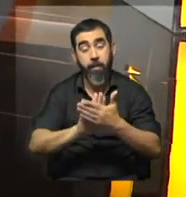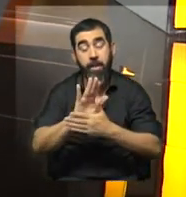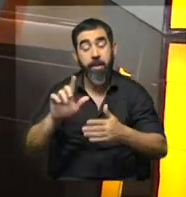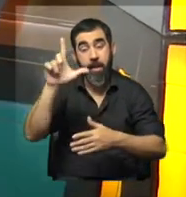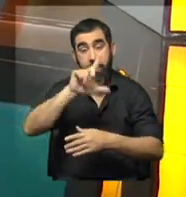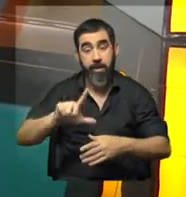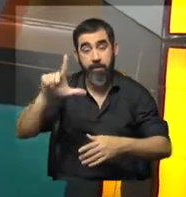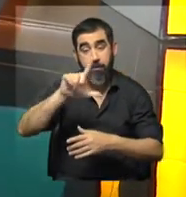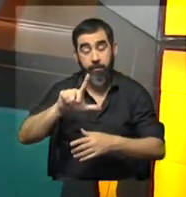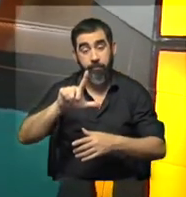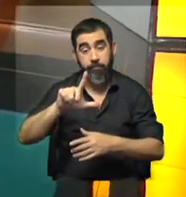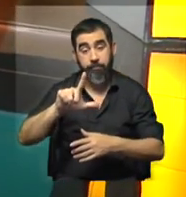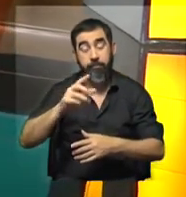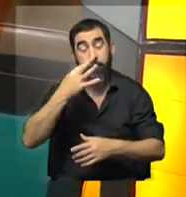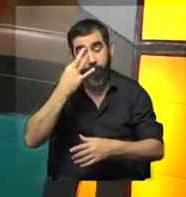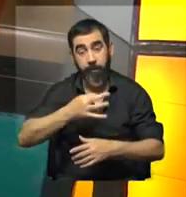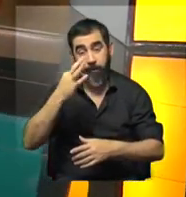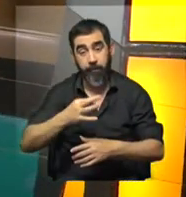liceo realmente tienen